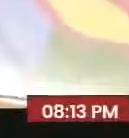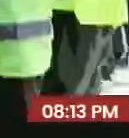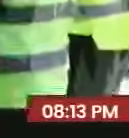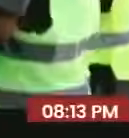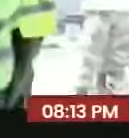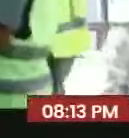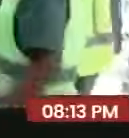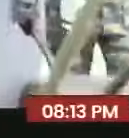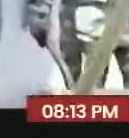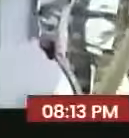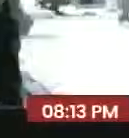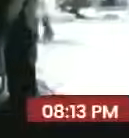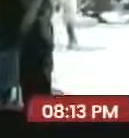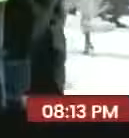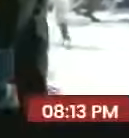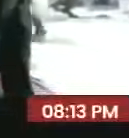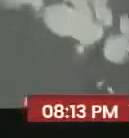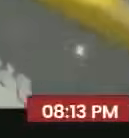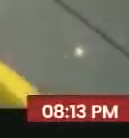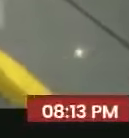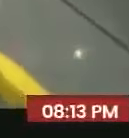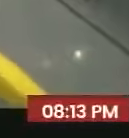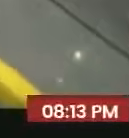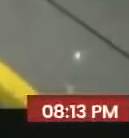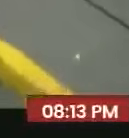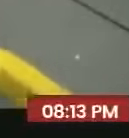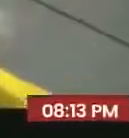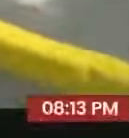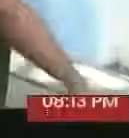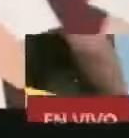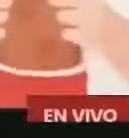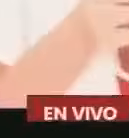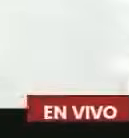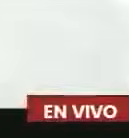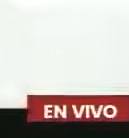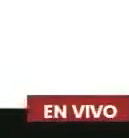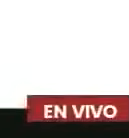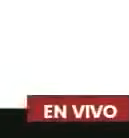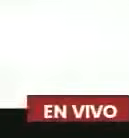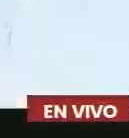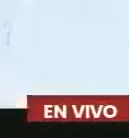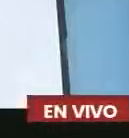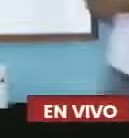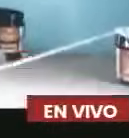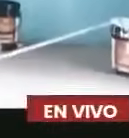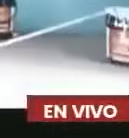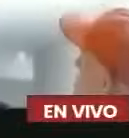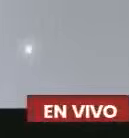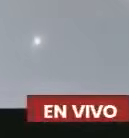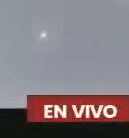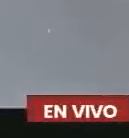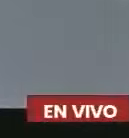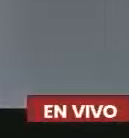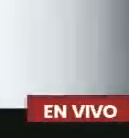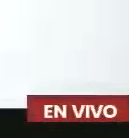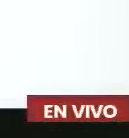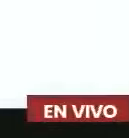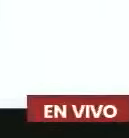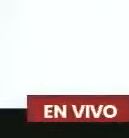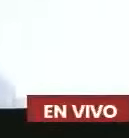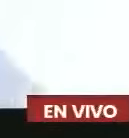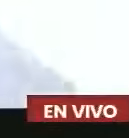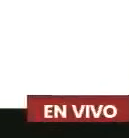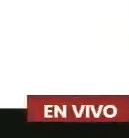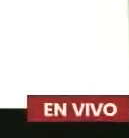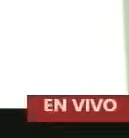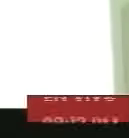las escuelas, liceos y universidades del país. Vamos a unir el poder político, el poder popular, el poder militar en un solo